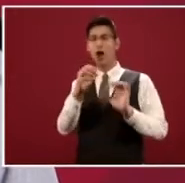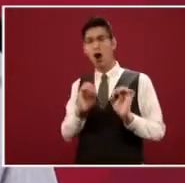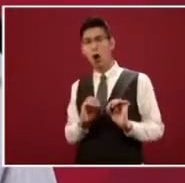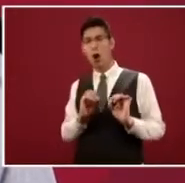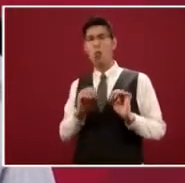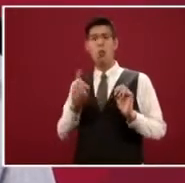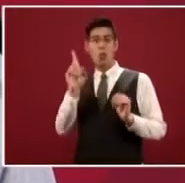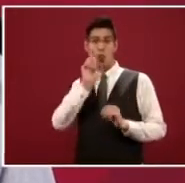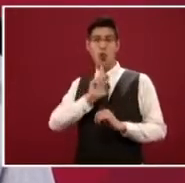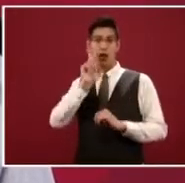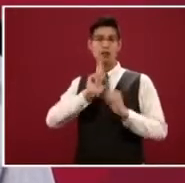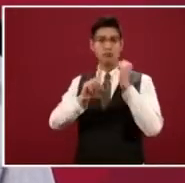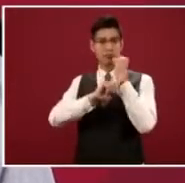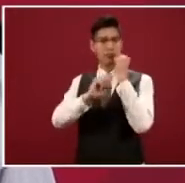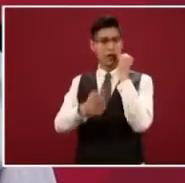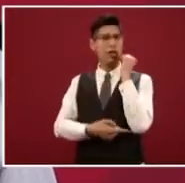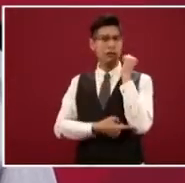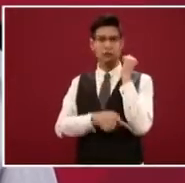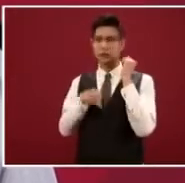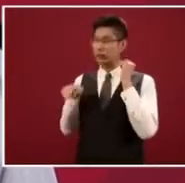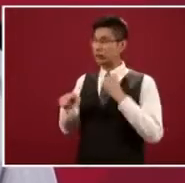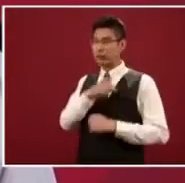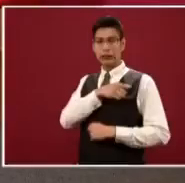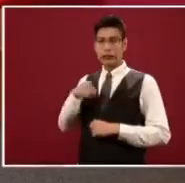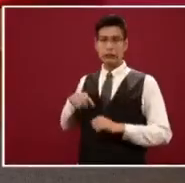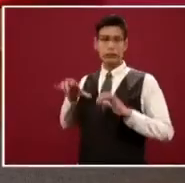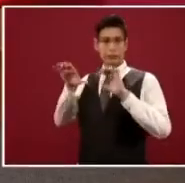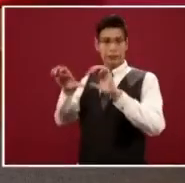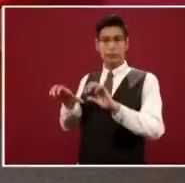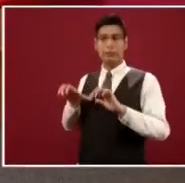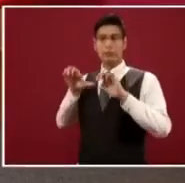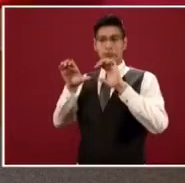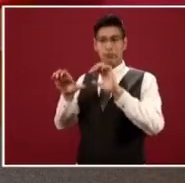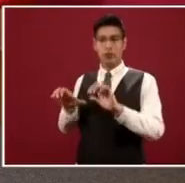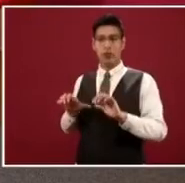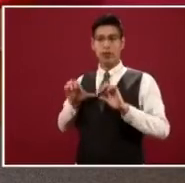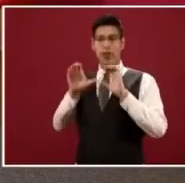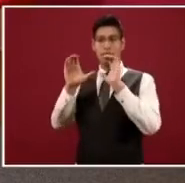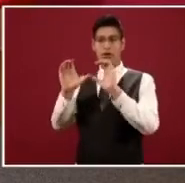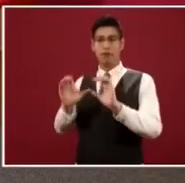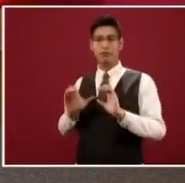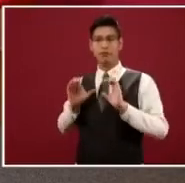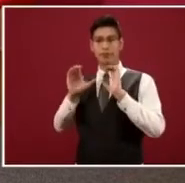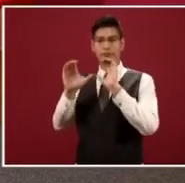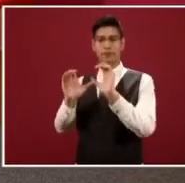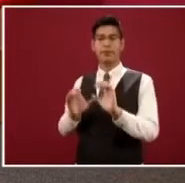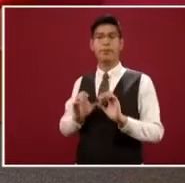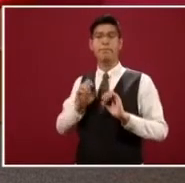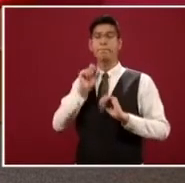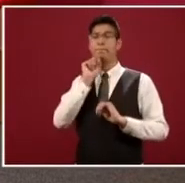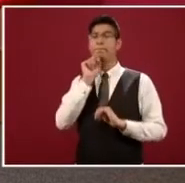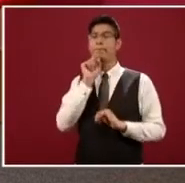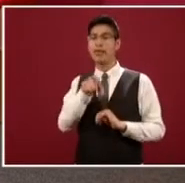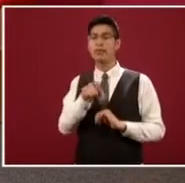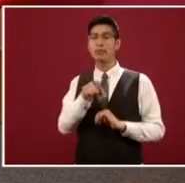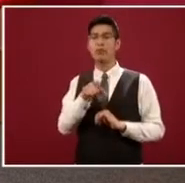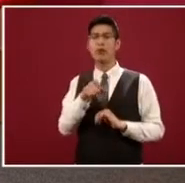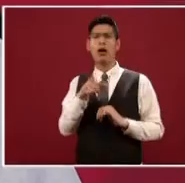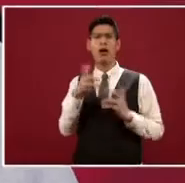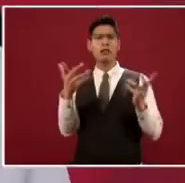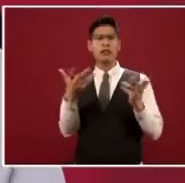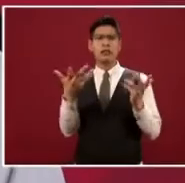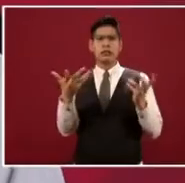embarazadas. Es muy importante que también este grupo se cuide, y lógicamente tener acciones de